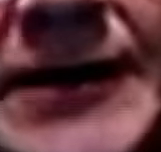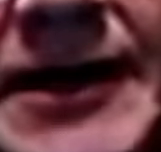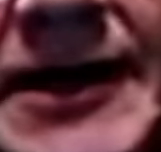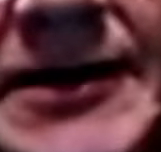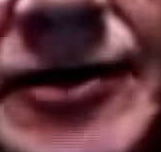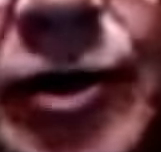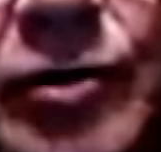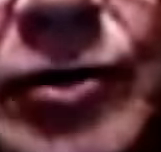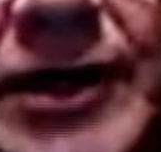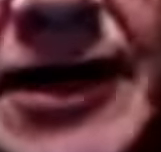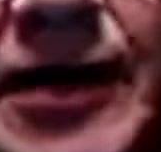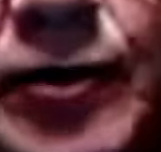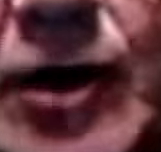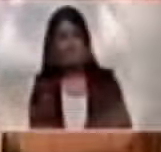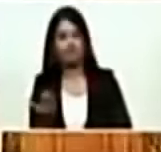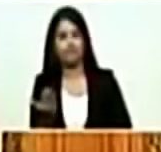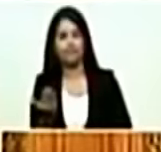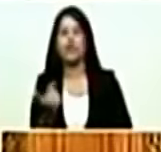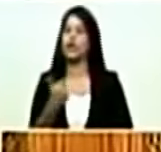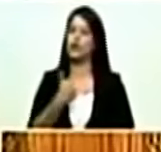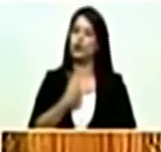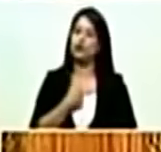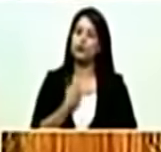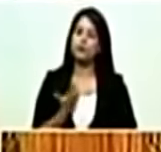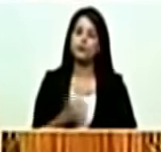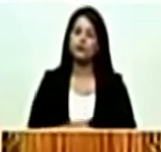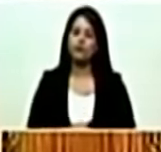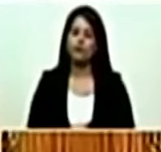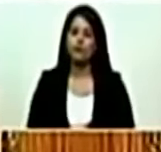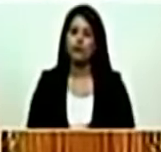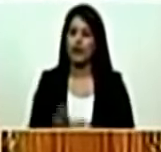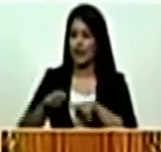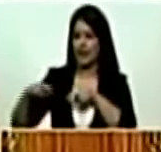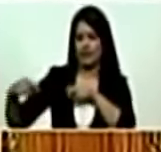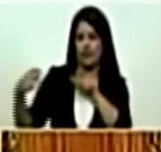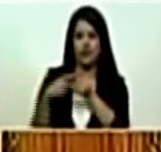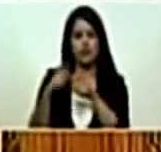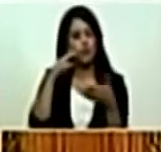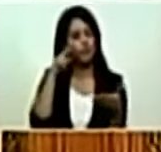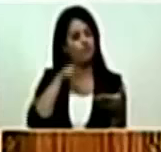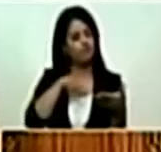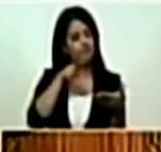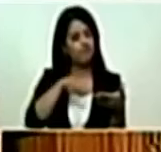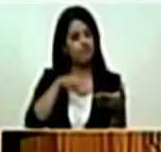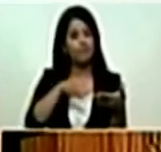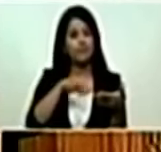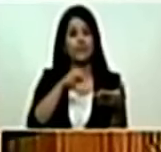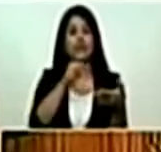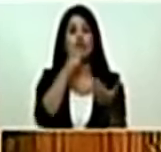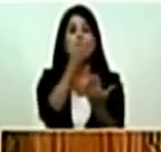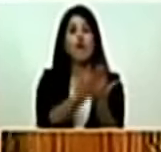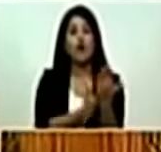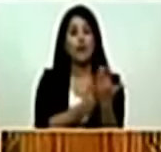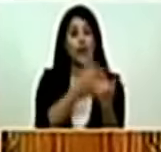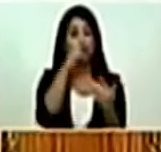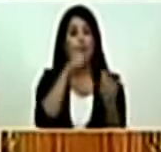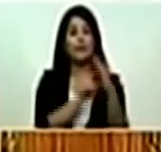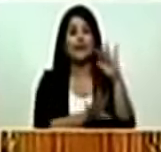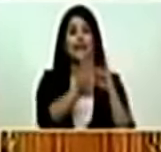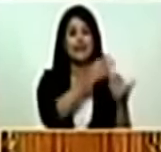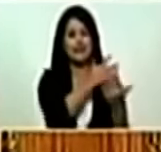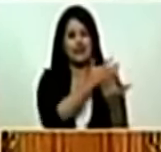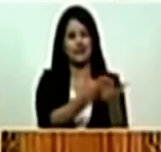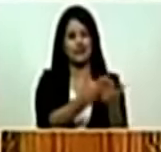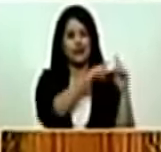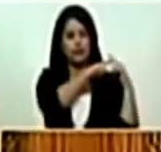podía tomar esa decisión de hacer reunión a puertas cerradas porque yo la tenía que consultar con nuestra bancada y con la comisión. Cuando me